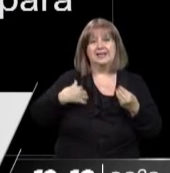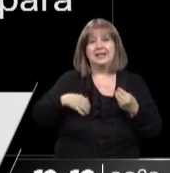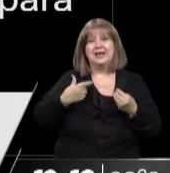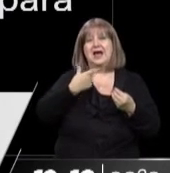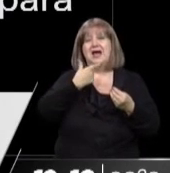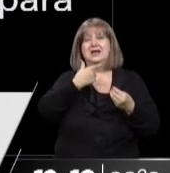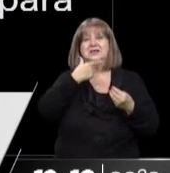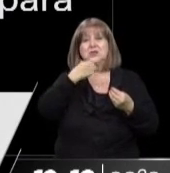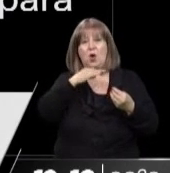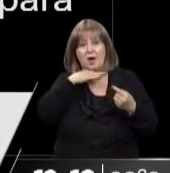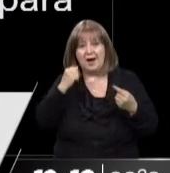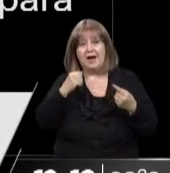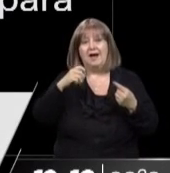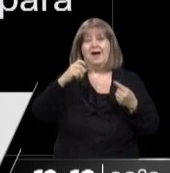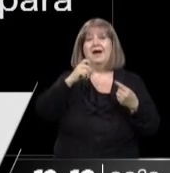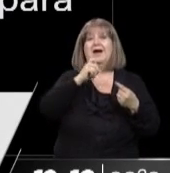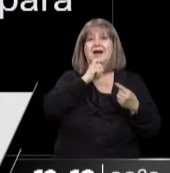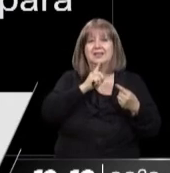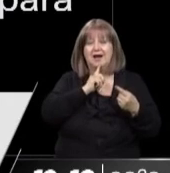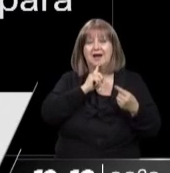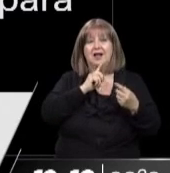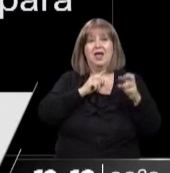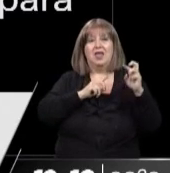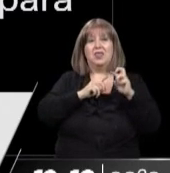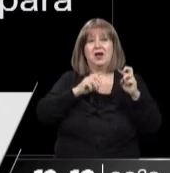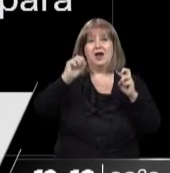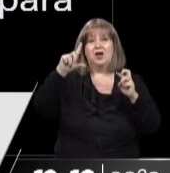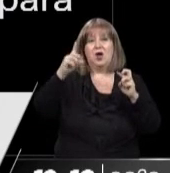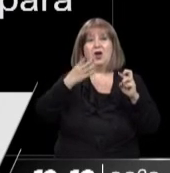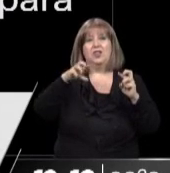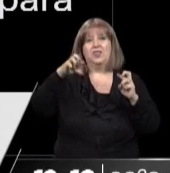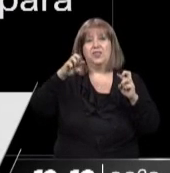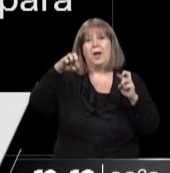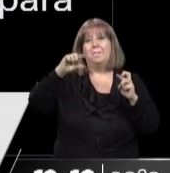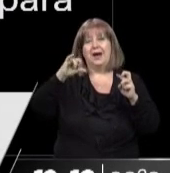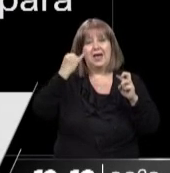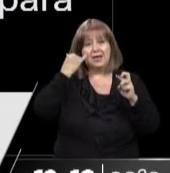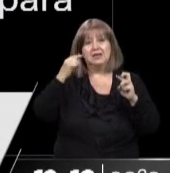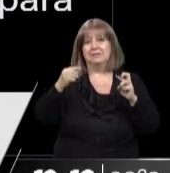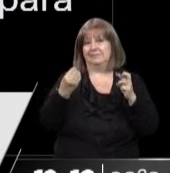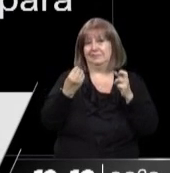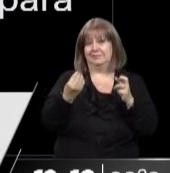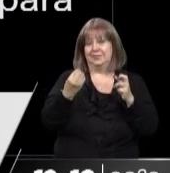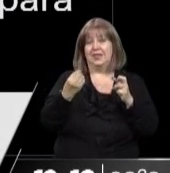se dirige descontrolada a los tres dígitos para la inflación interanual de 2022. Bueno,